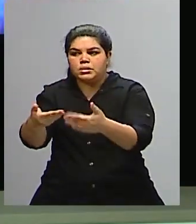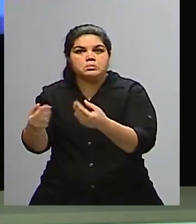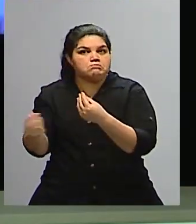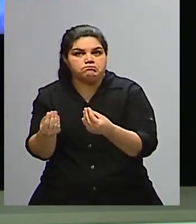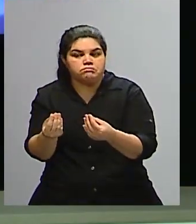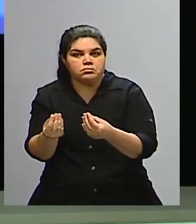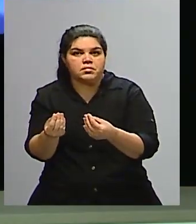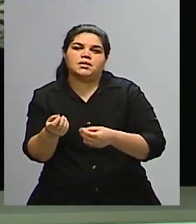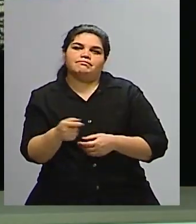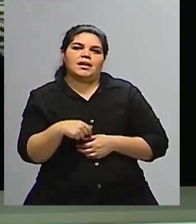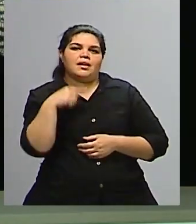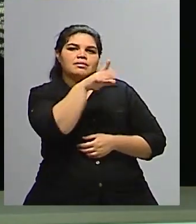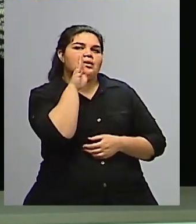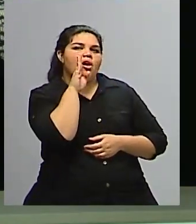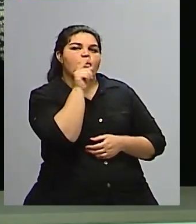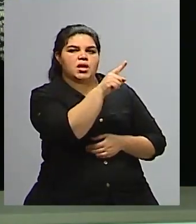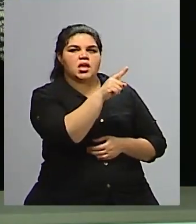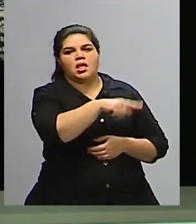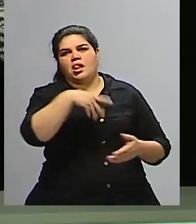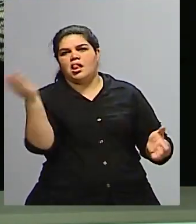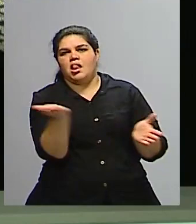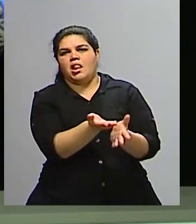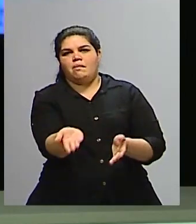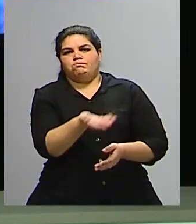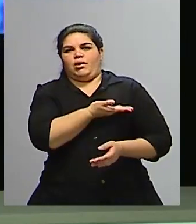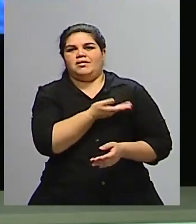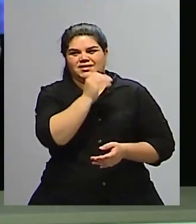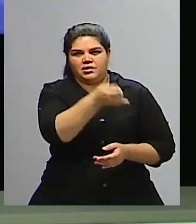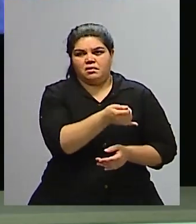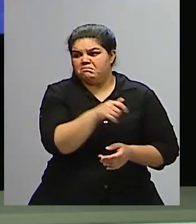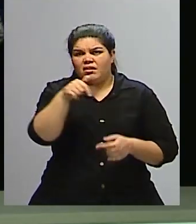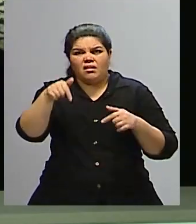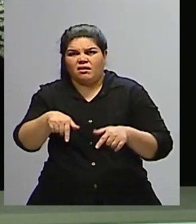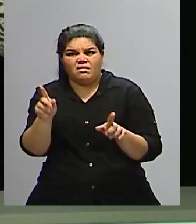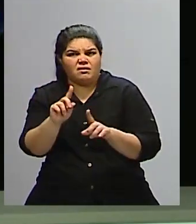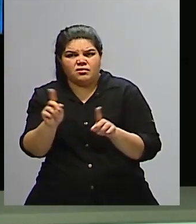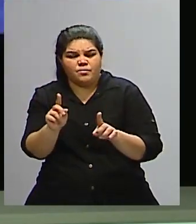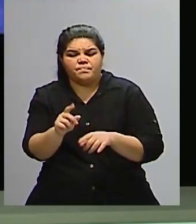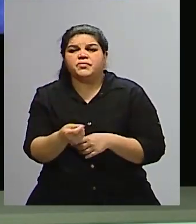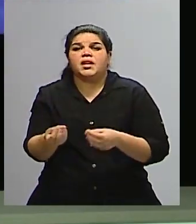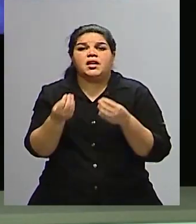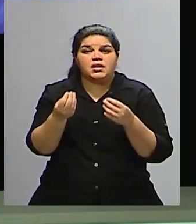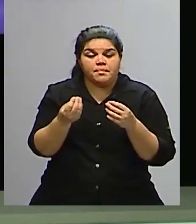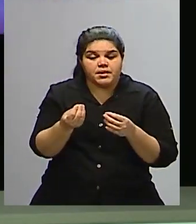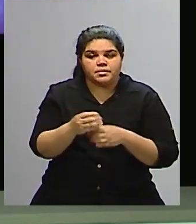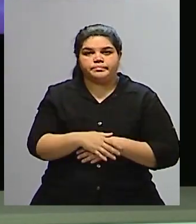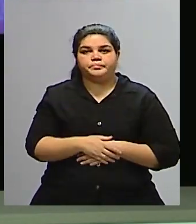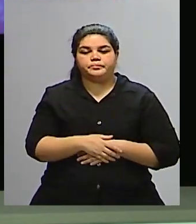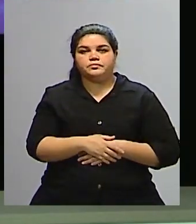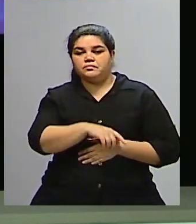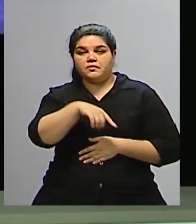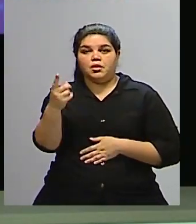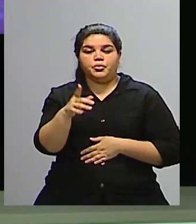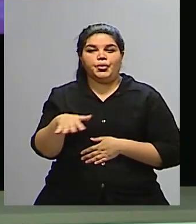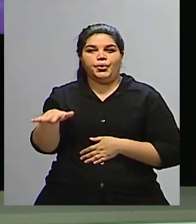geniales, la misma ley de administración financiera, es decir, la misma legislatura, el mismo Parlamento, el mismo Congreso, le